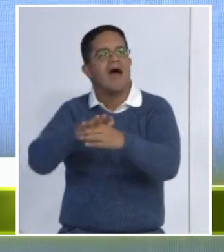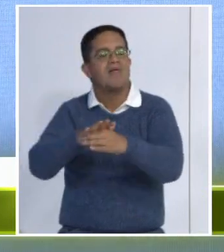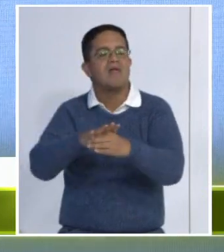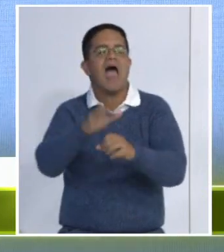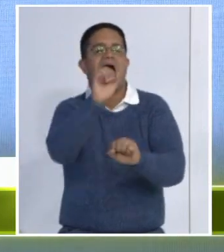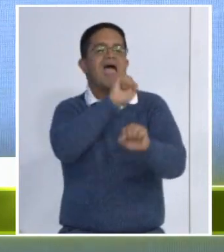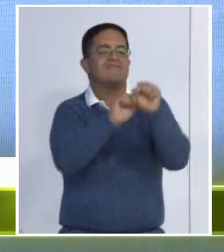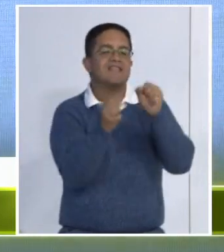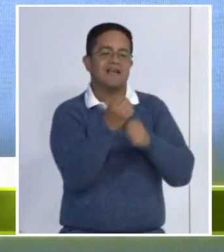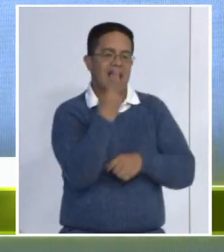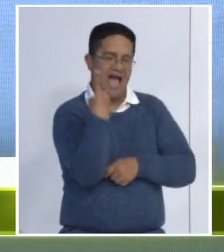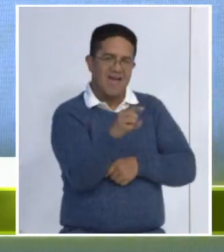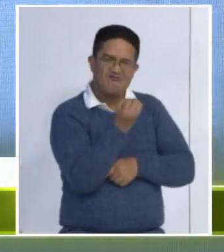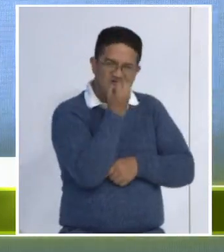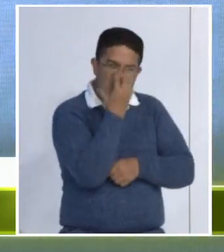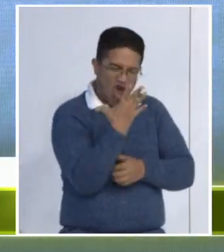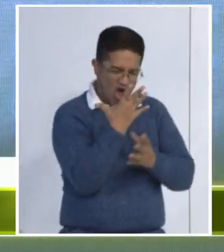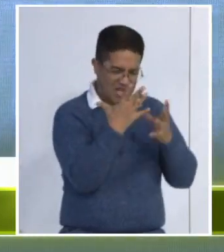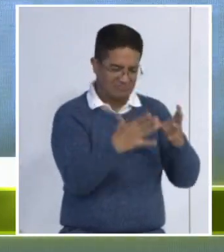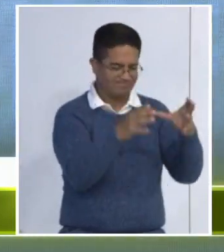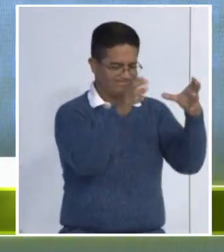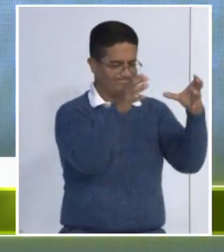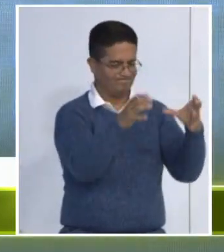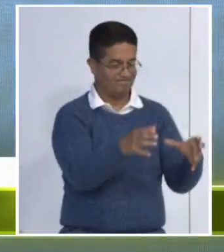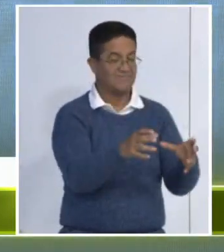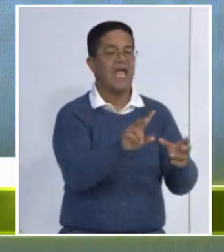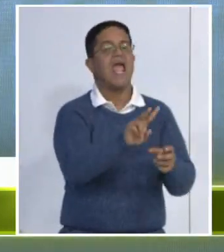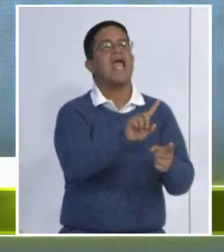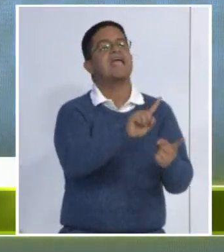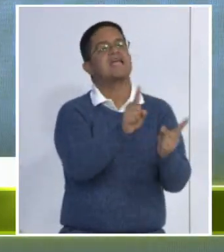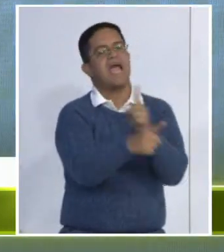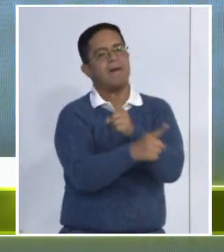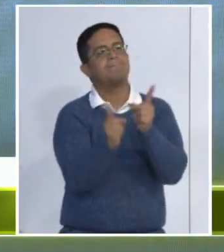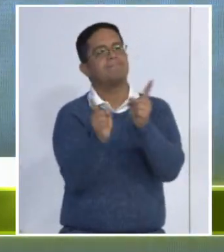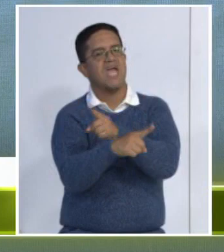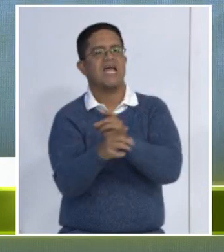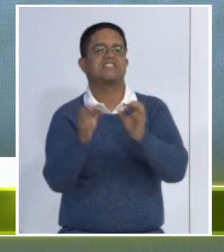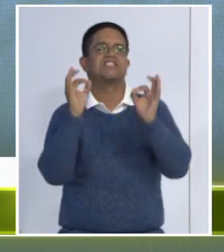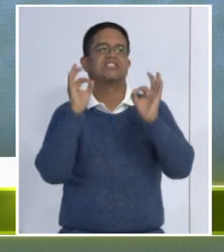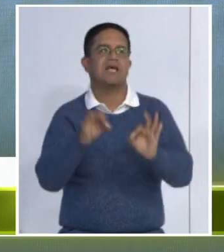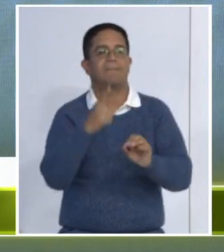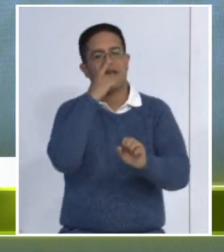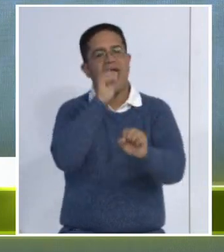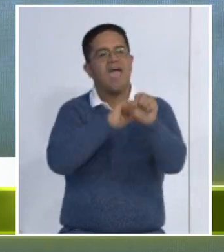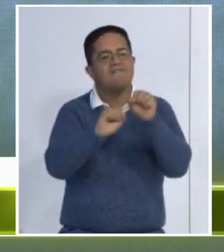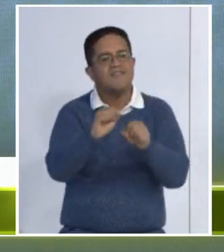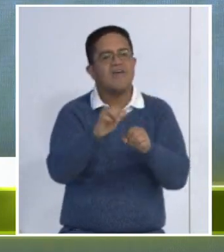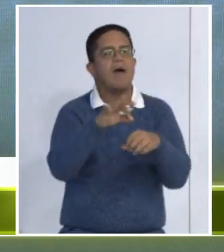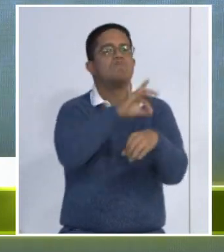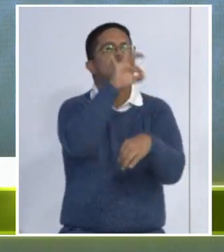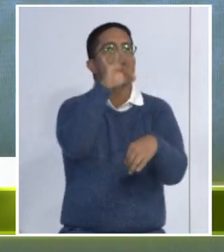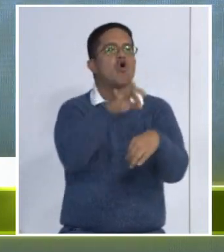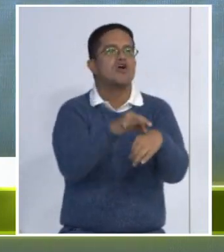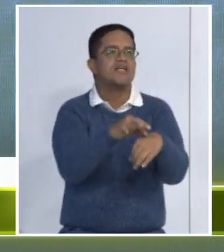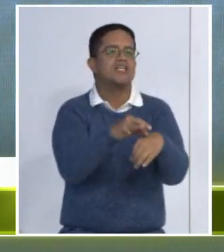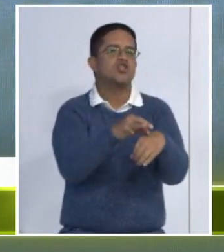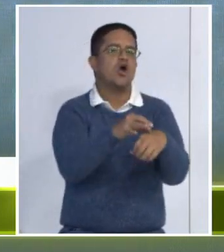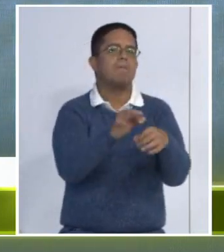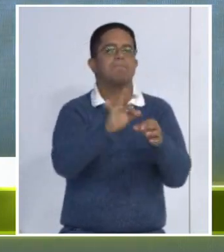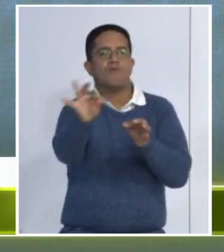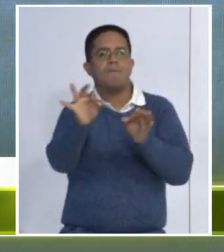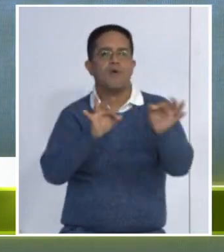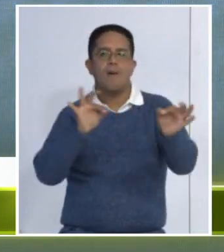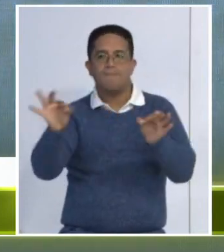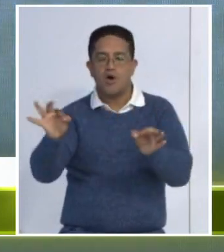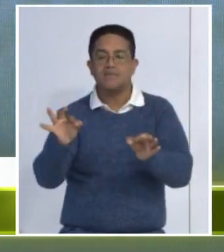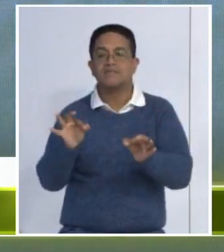o si yo tengo un florero y debo colocarle agua, cambiar esa agua continuamente para evitar la reproducción del mosquito. Si yo voy a ir a un lugar